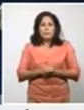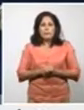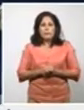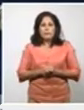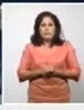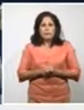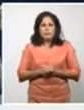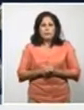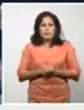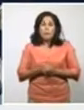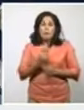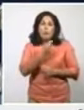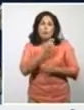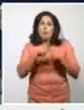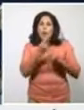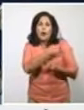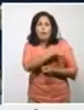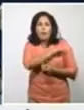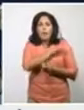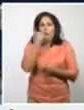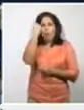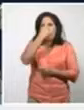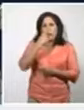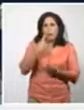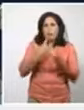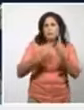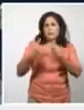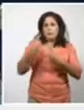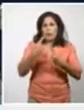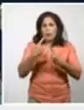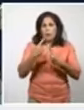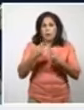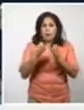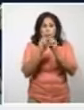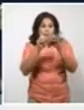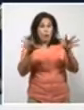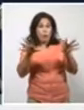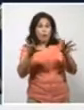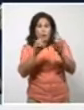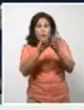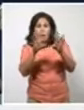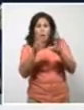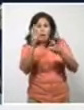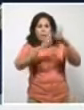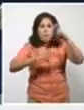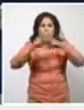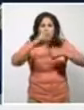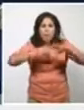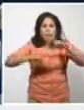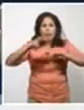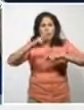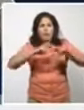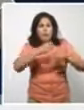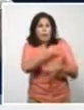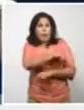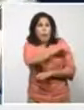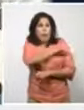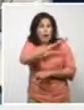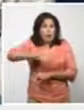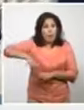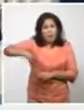porque la población me pregunta, se ha hecho público los estudios que le llaman poblacionales, porque se